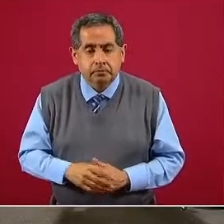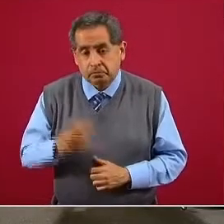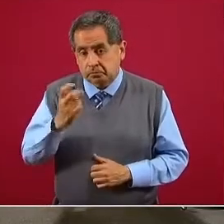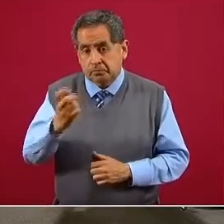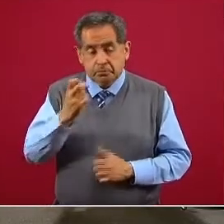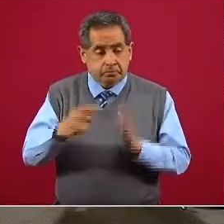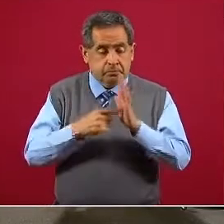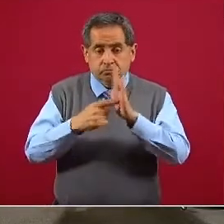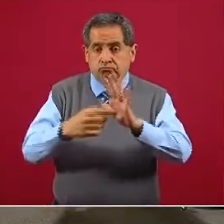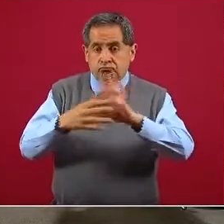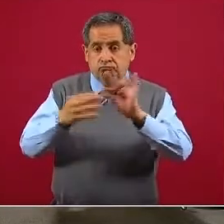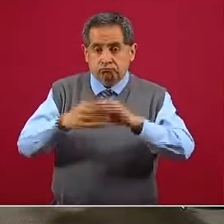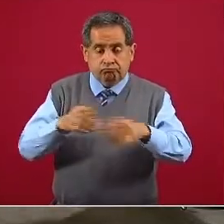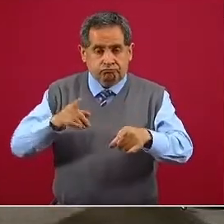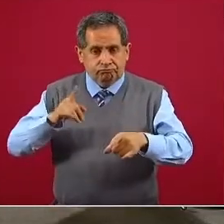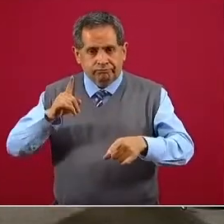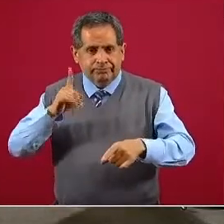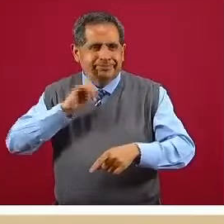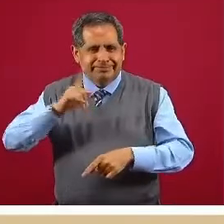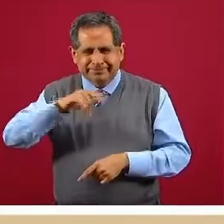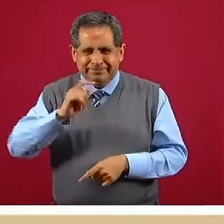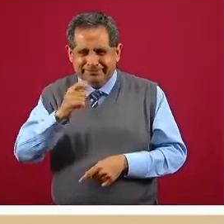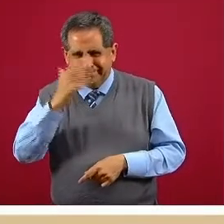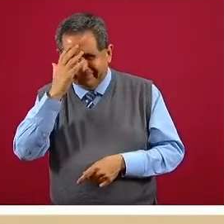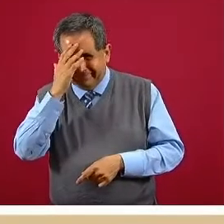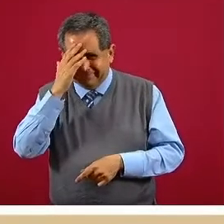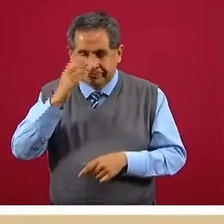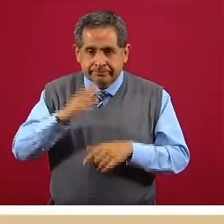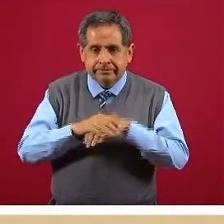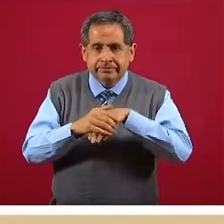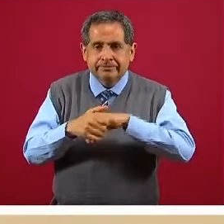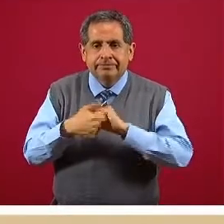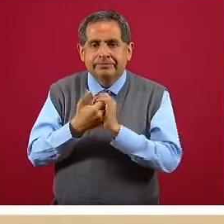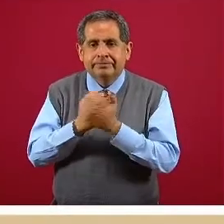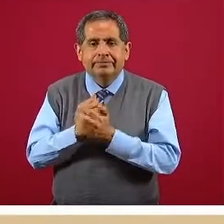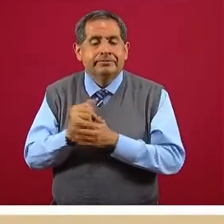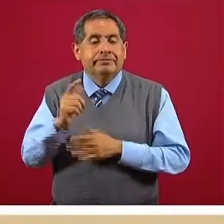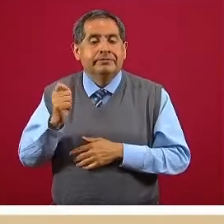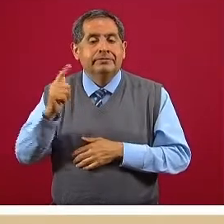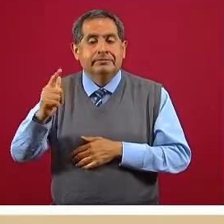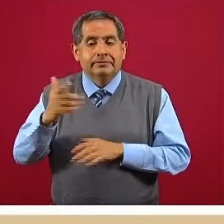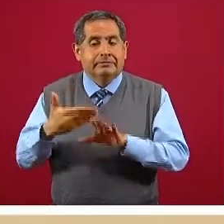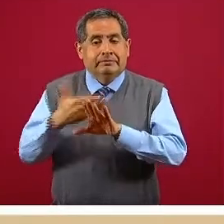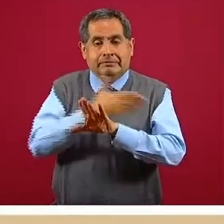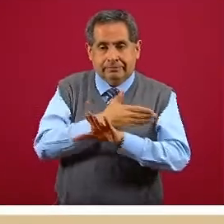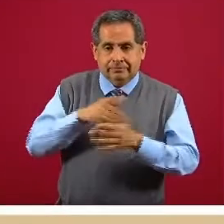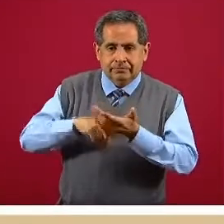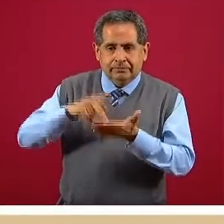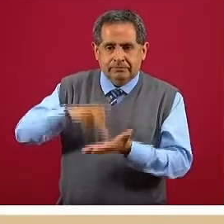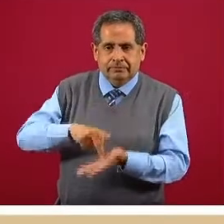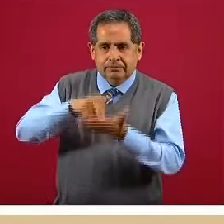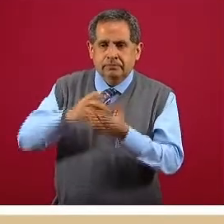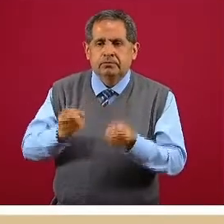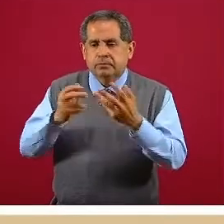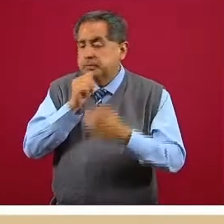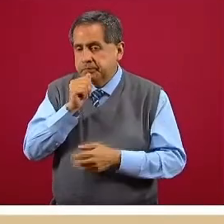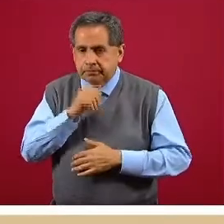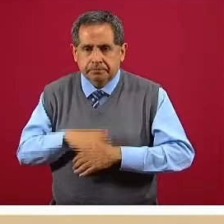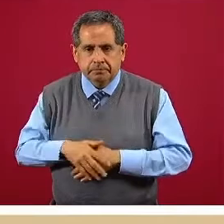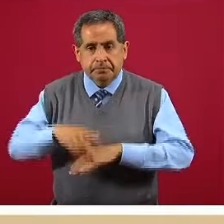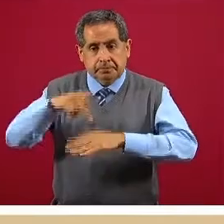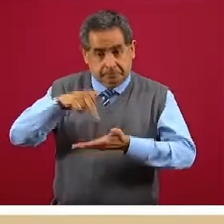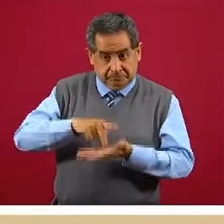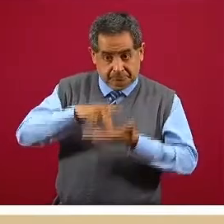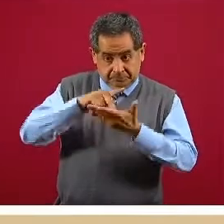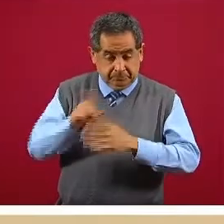Bueno, este es un ejemplo, ven a la señora un poco apenada, pero se está limpiando las manos con gel previo a proceder al peso, se